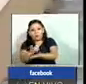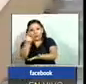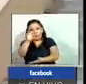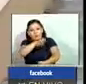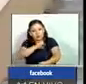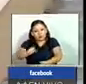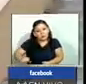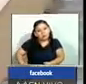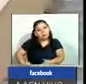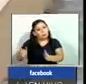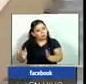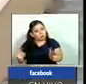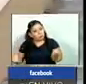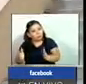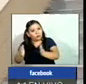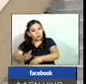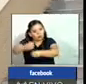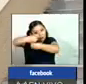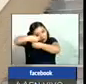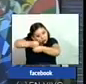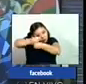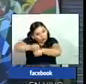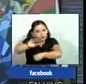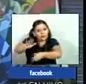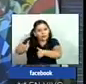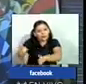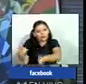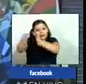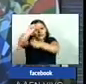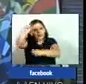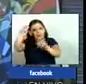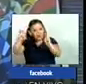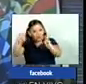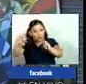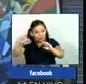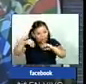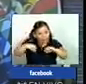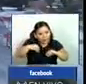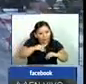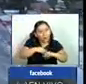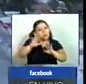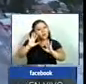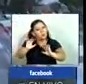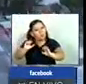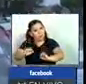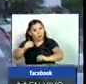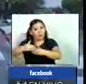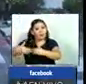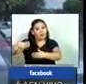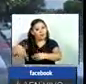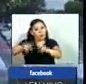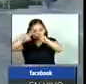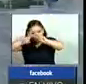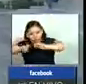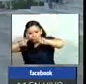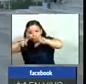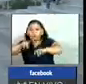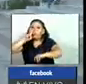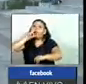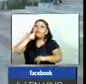continúa fortaleciendo sus laboratorios de la Facultad de Medicina en poco tiempo tendrán la capacidad de realizar las pruebas de COVID-19